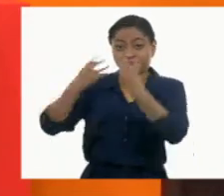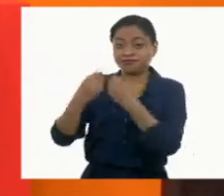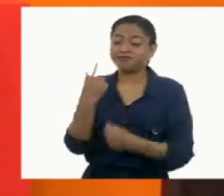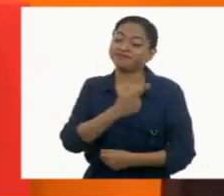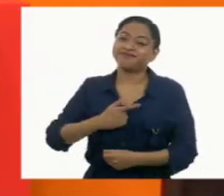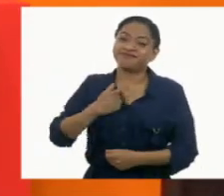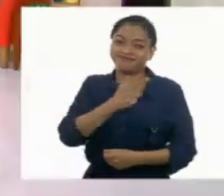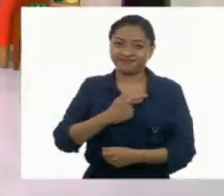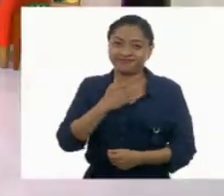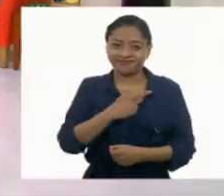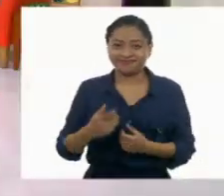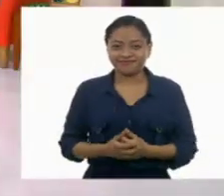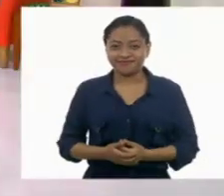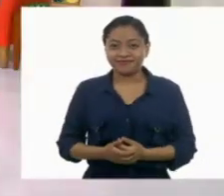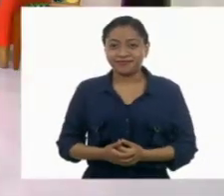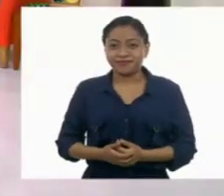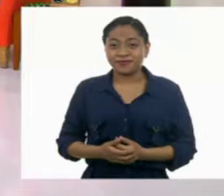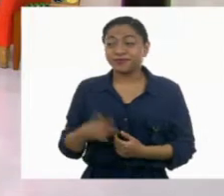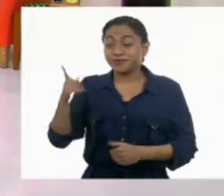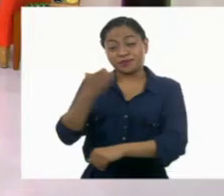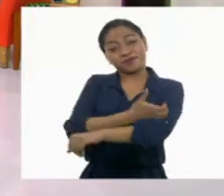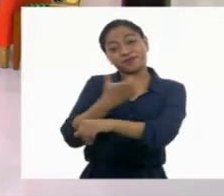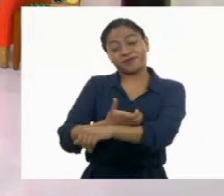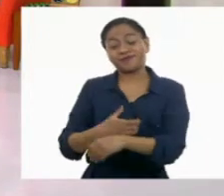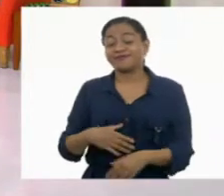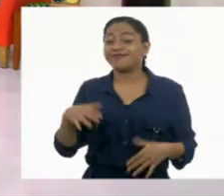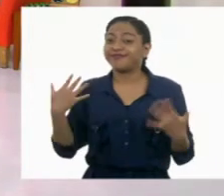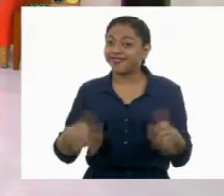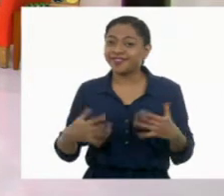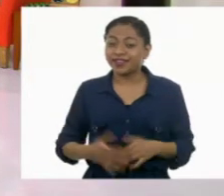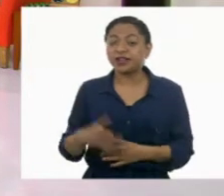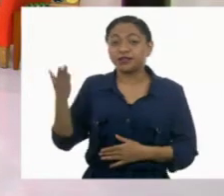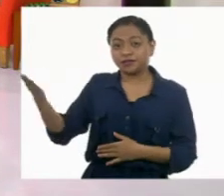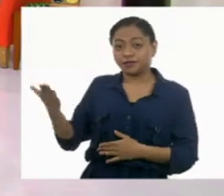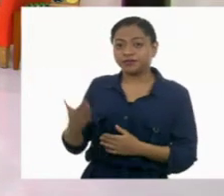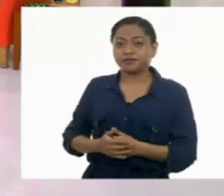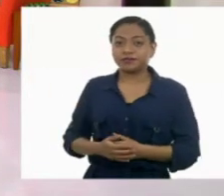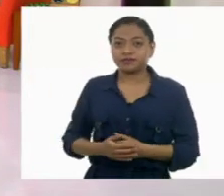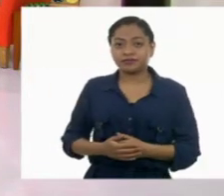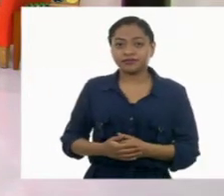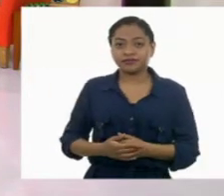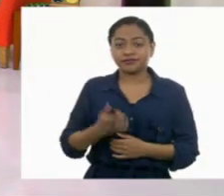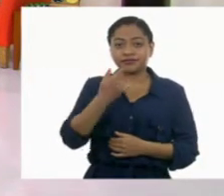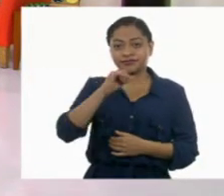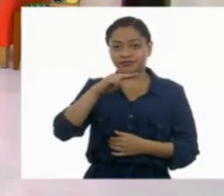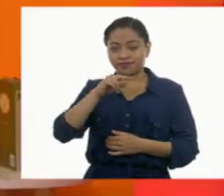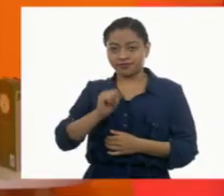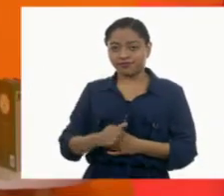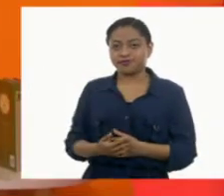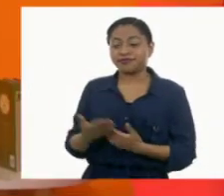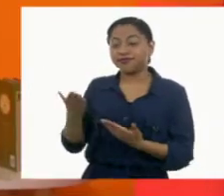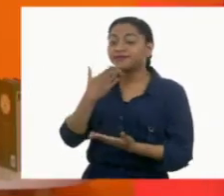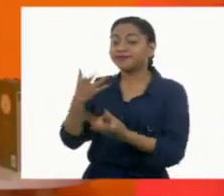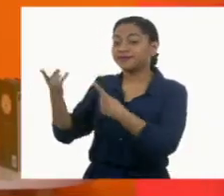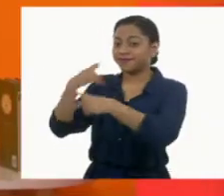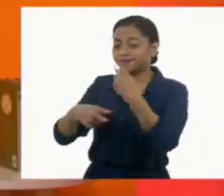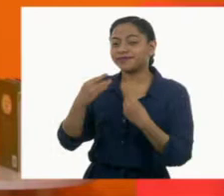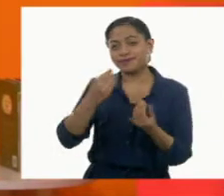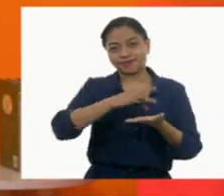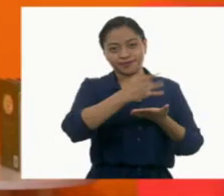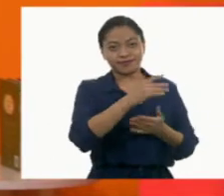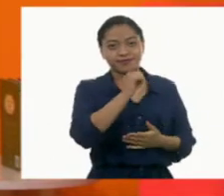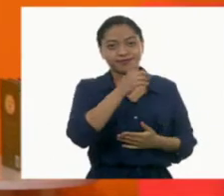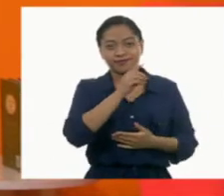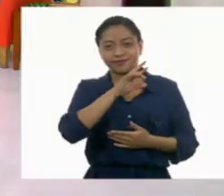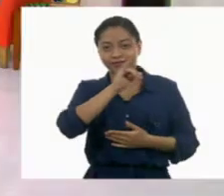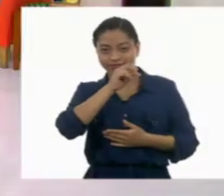el gran placer de estar acompañada el día de hoy. Está con nosotros Gina Constantín. Bienvenida, Gina. Muchas gracias, Adriana.